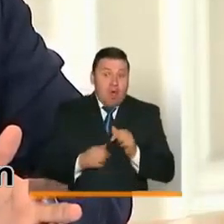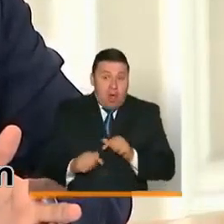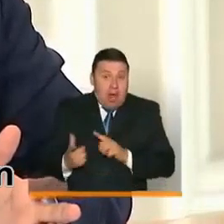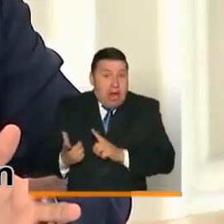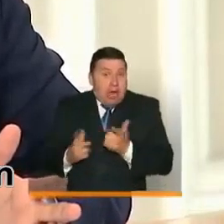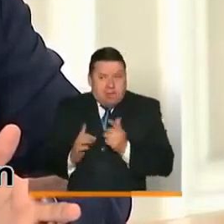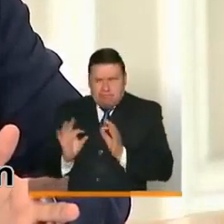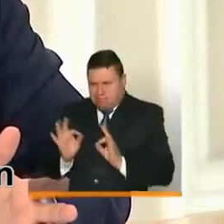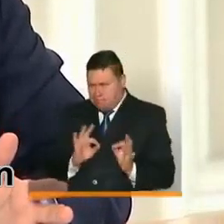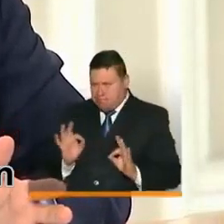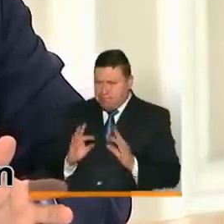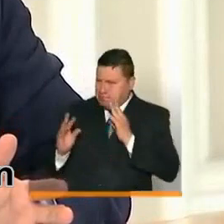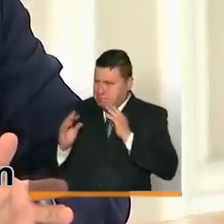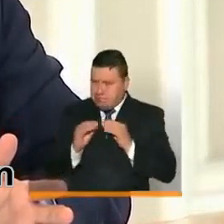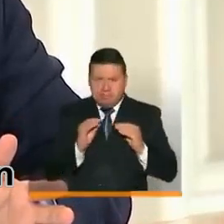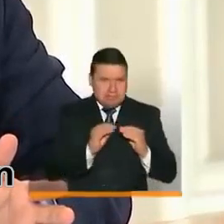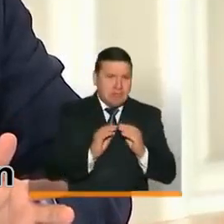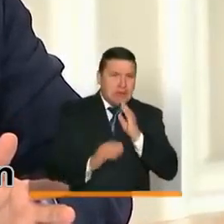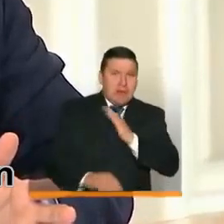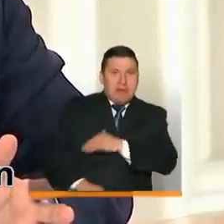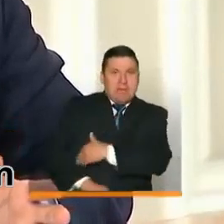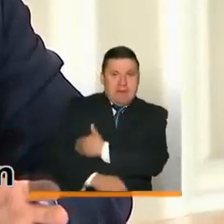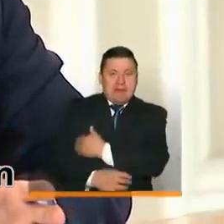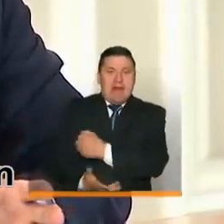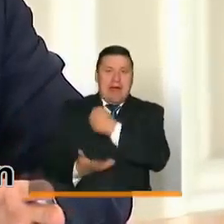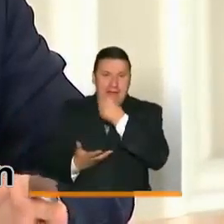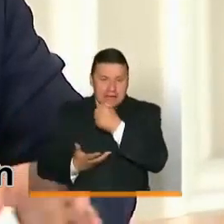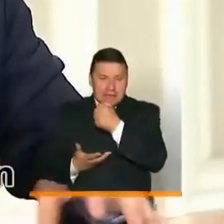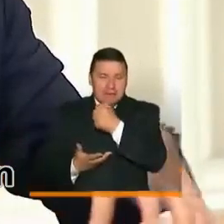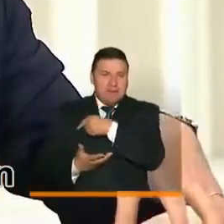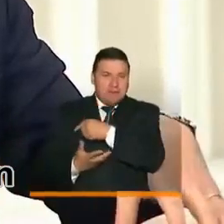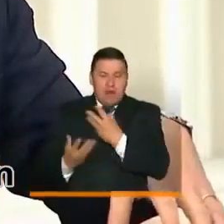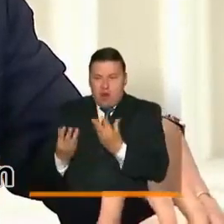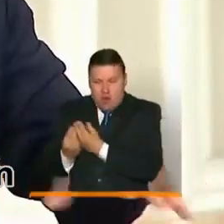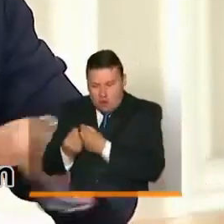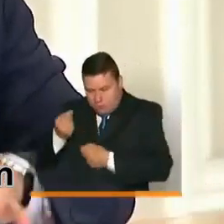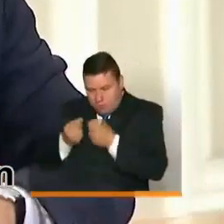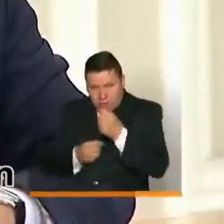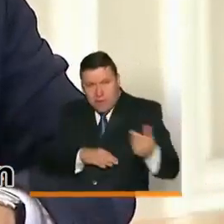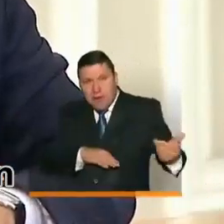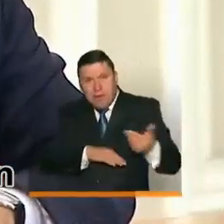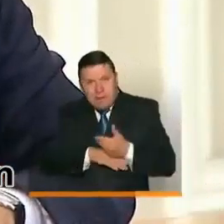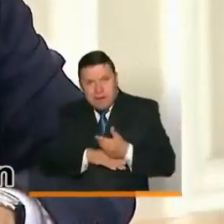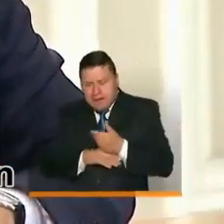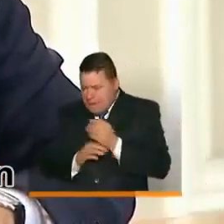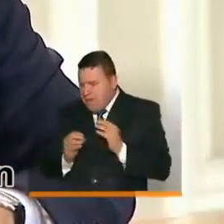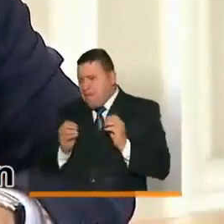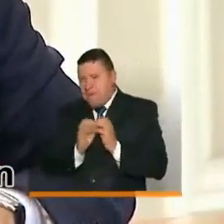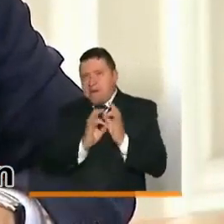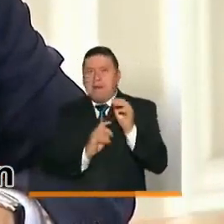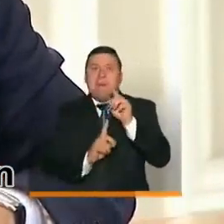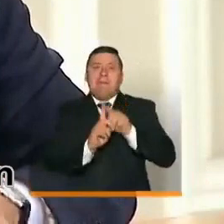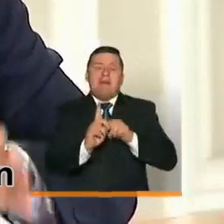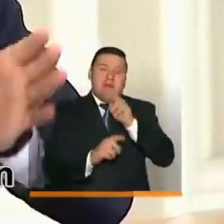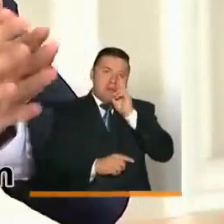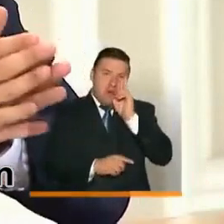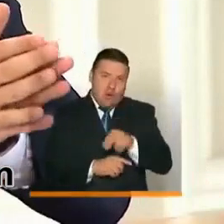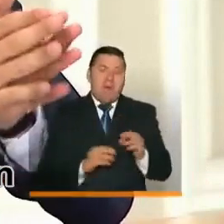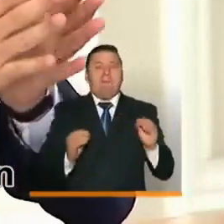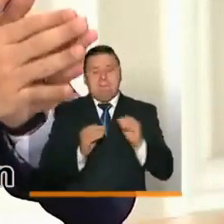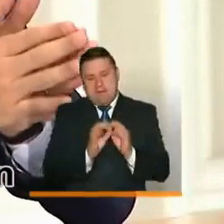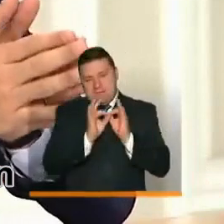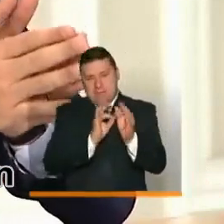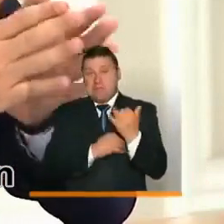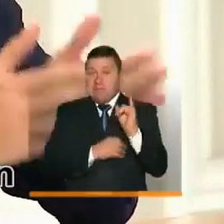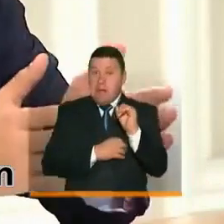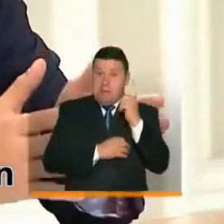tenemos preparado, ya lo hemos coordinado con el Ministerio de Hacienda y con el equipo económico, tal como usted nos pidió, de tener un giro también en el mes de junio. Hemos hecho